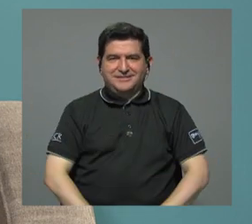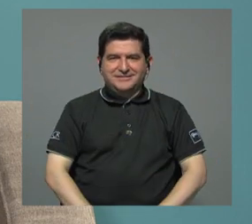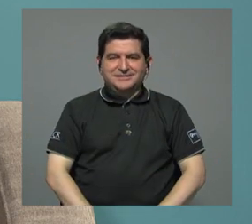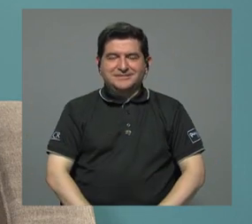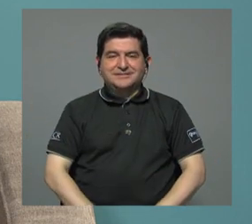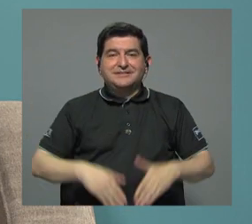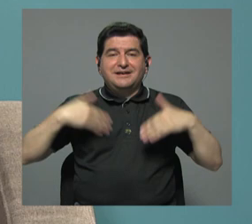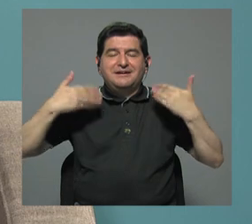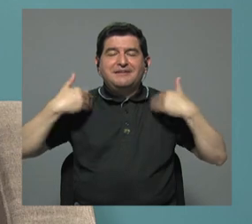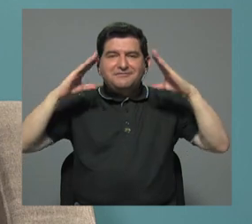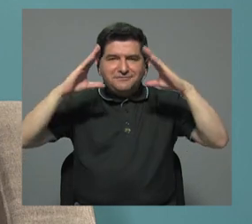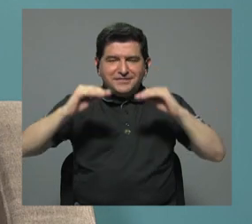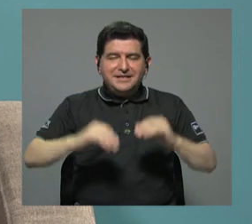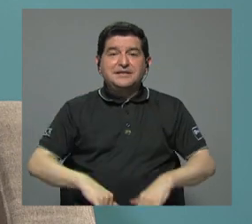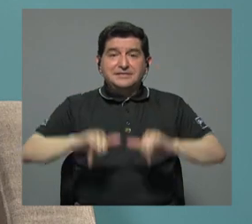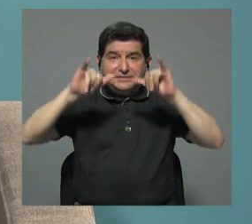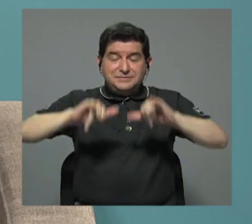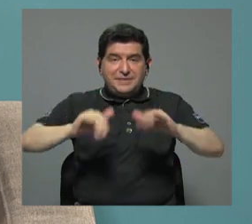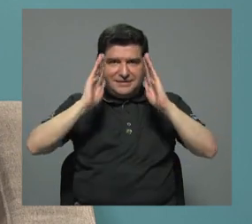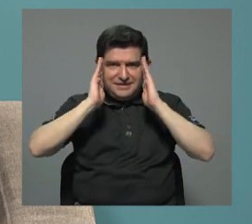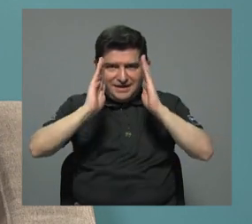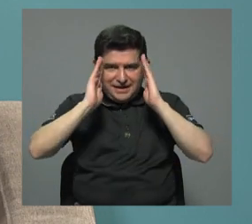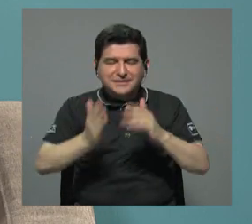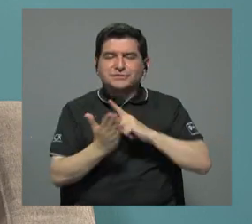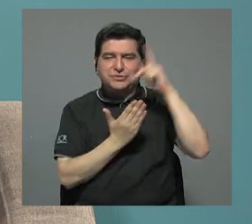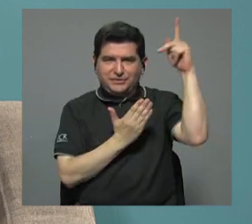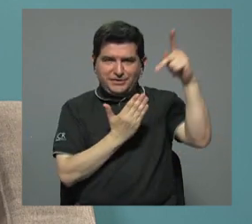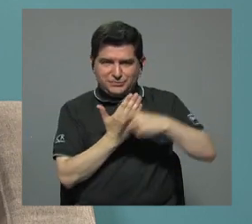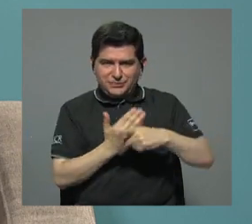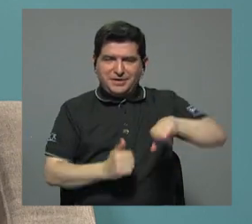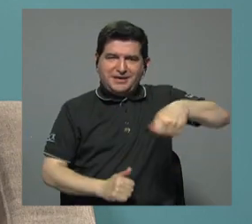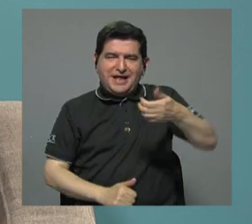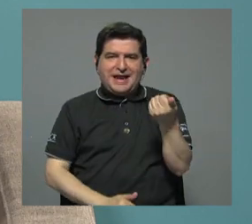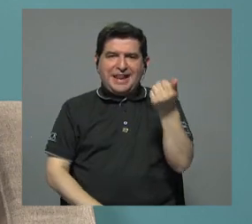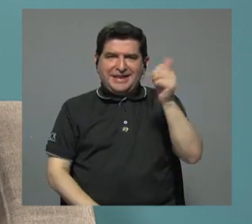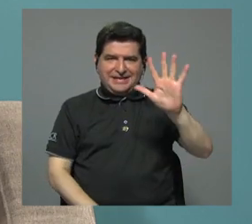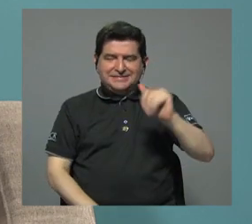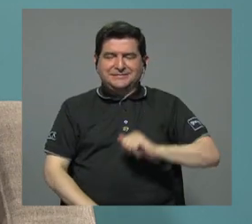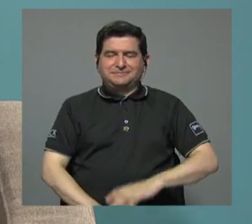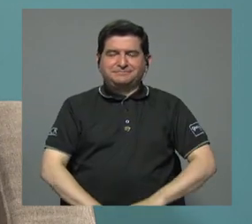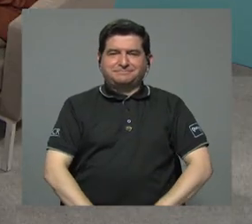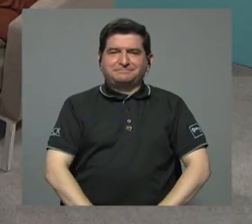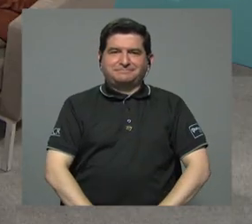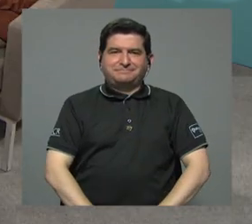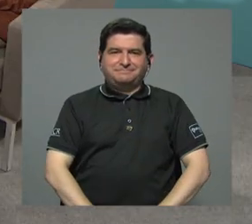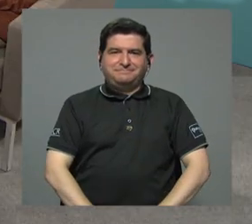tenga una feliz noche y manténgase con la programación de canal 15